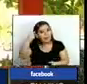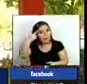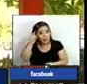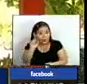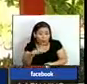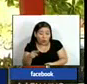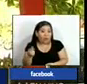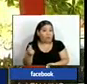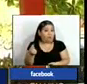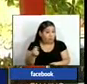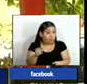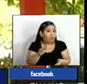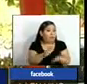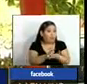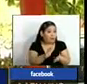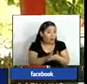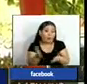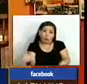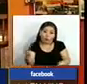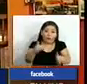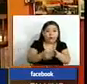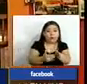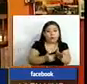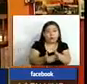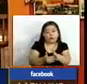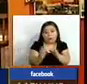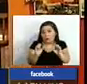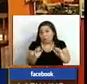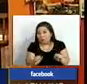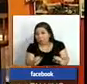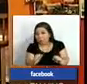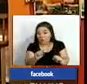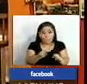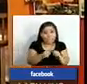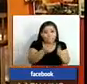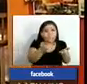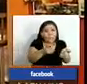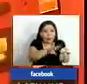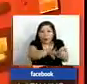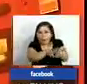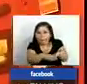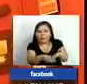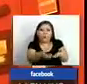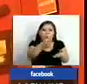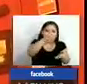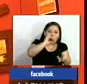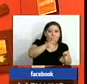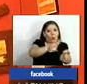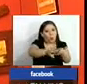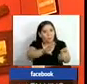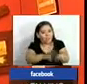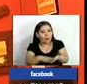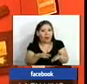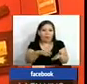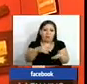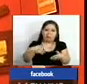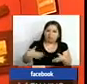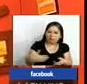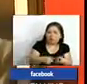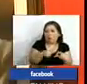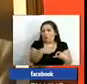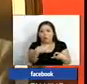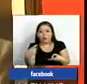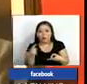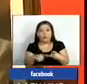la liquidez suficiente, como para reaperturar, como para hacer la primer compra de bebida, la primer compra de marisco, etcétera,